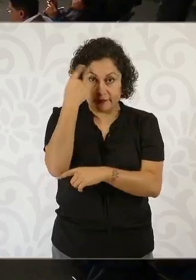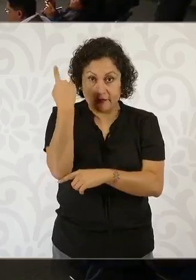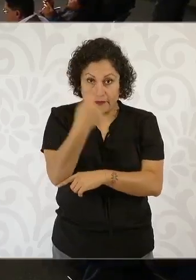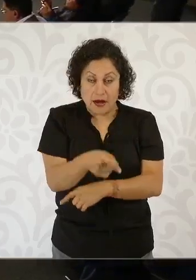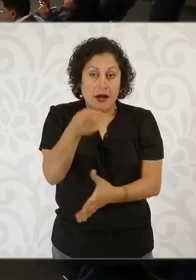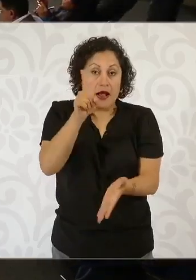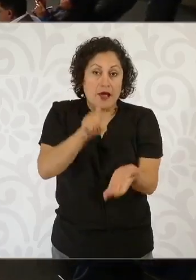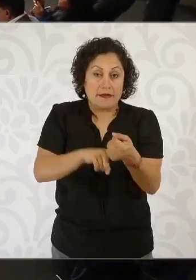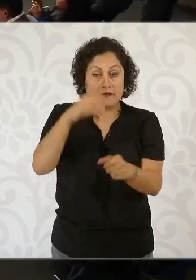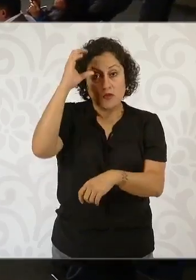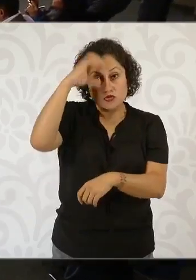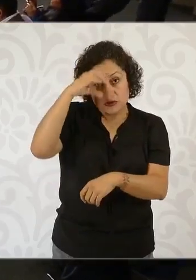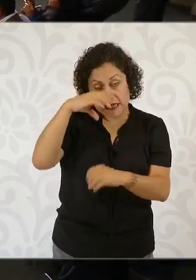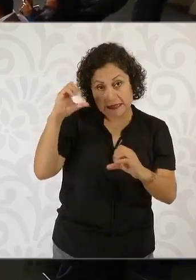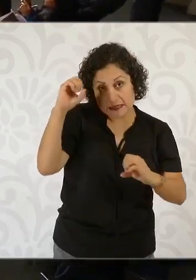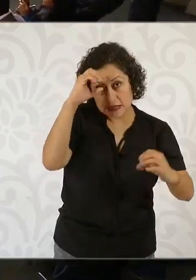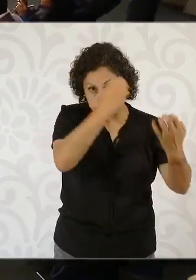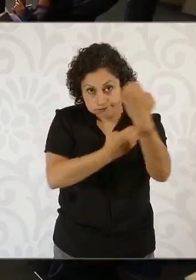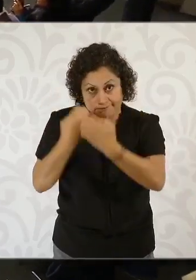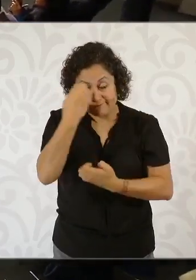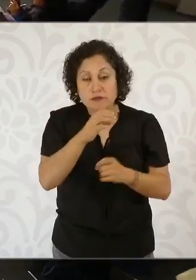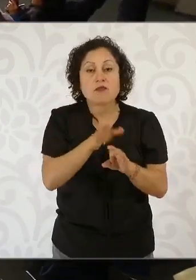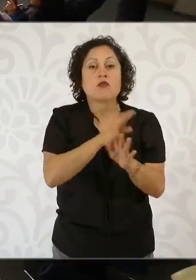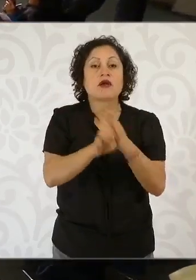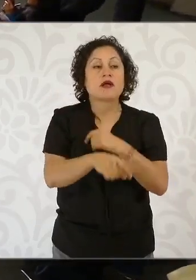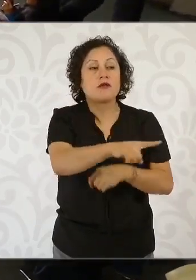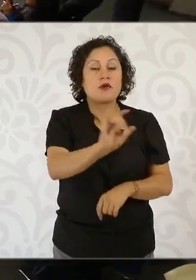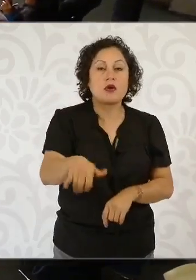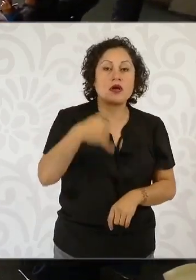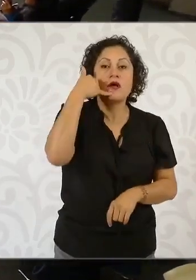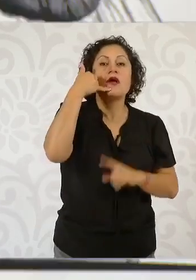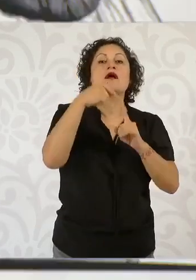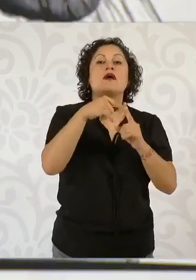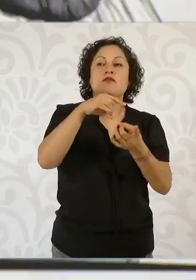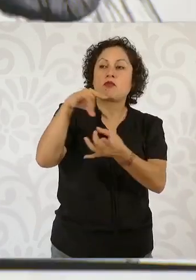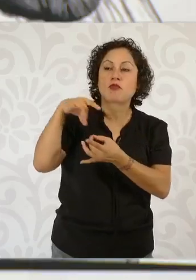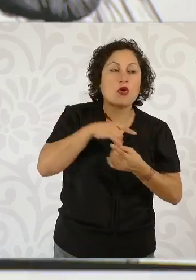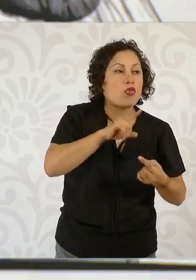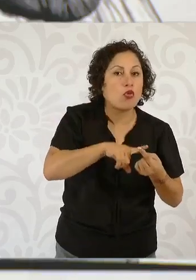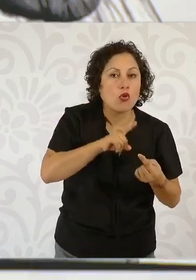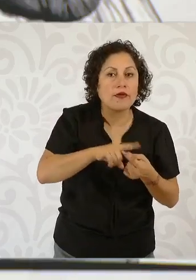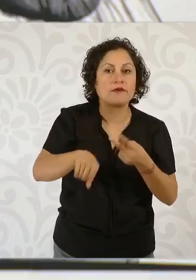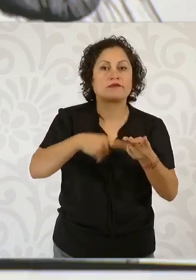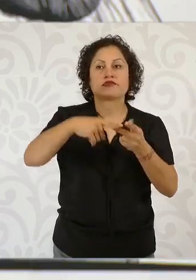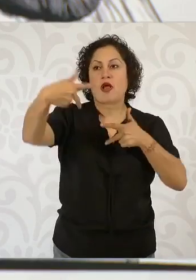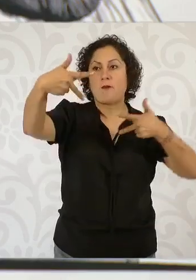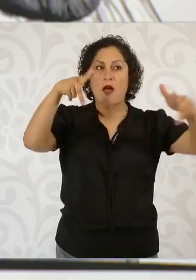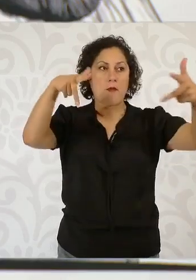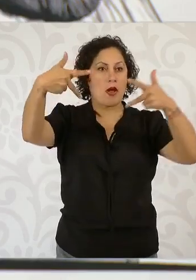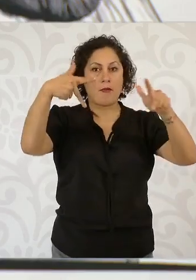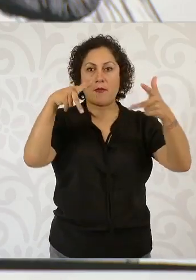científicos, por ejemplo, el teléfono, dónde estuvo el teléfono, otros datos de cámaras, si es el caso, que